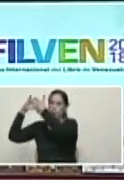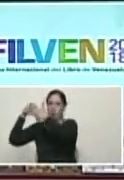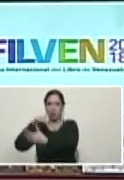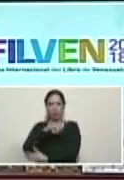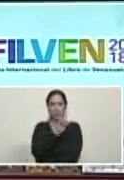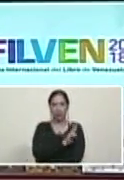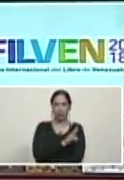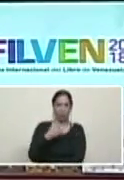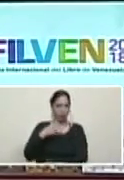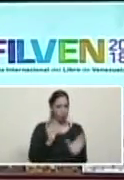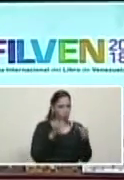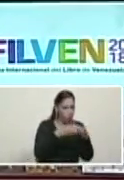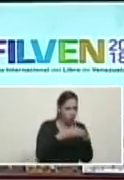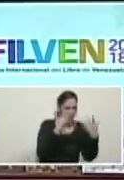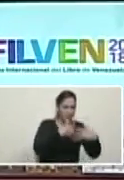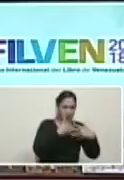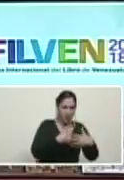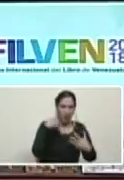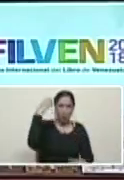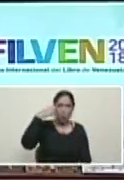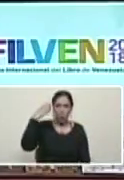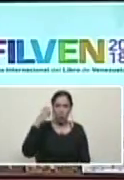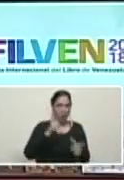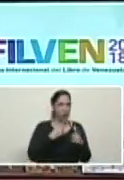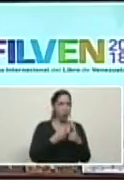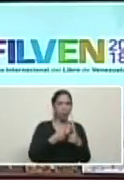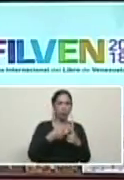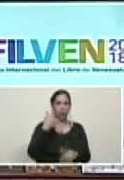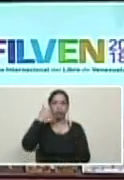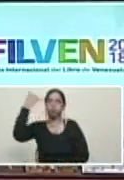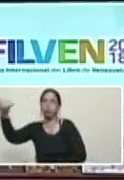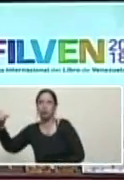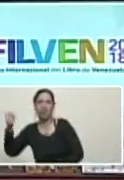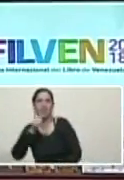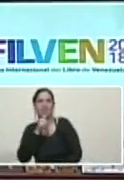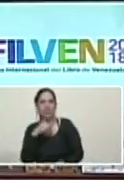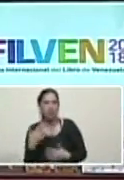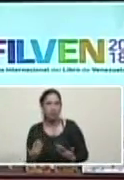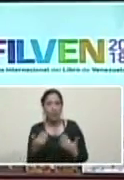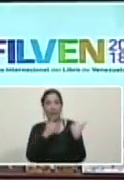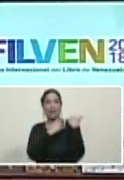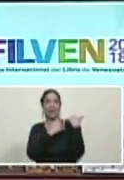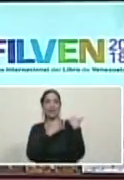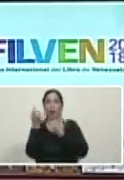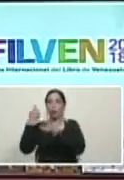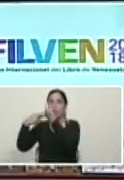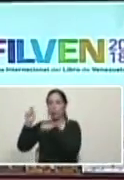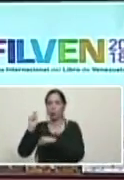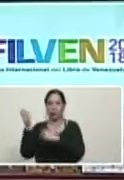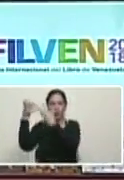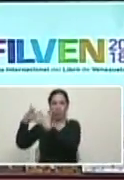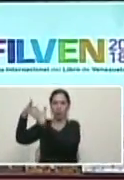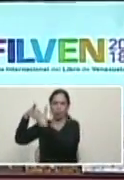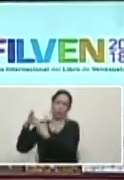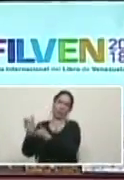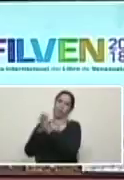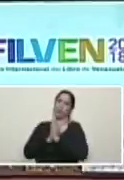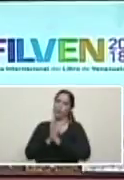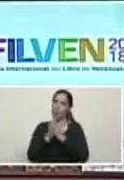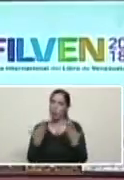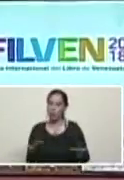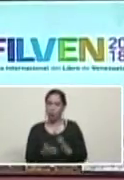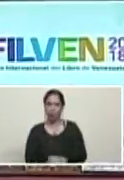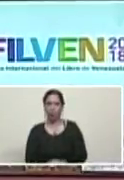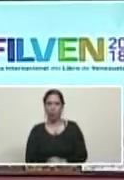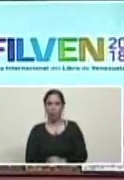me reuní con unos empresarios europeos. Inmediatamente los llamó el encargado de negocios de la embajada gringa en Venezuela